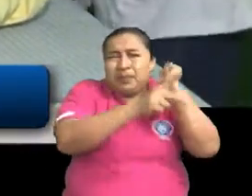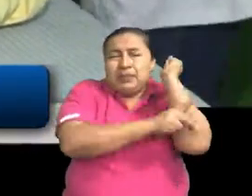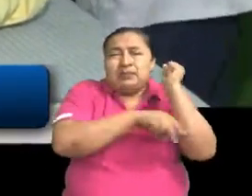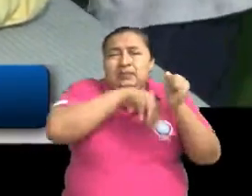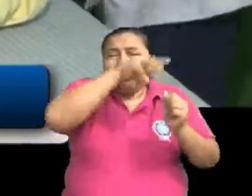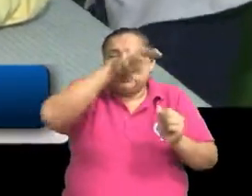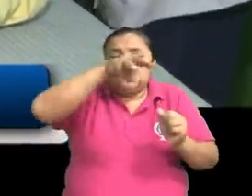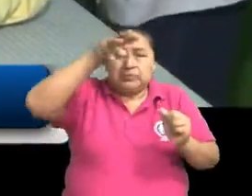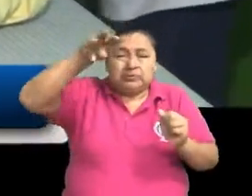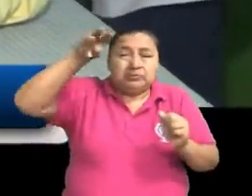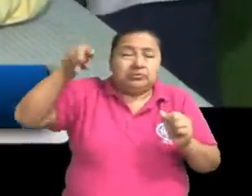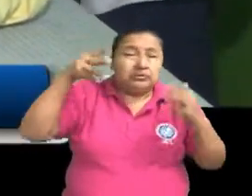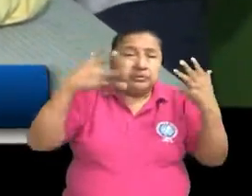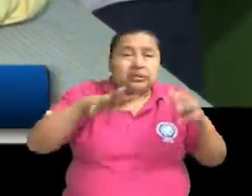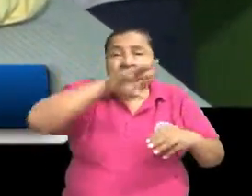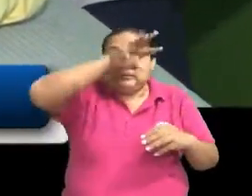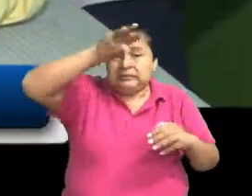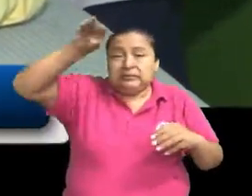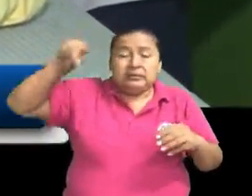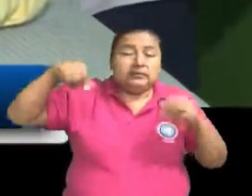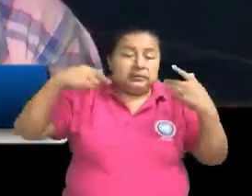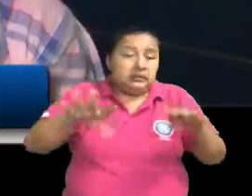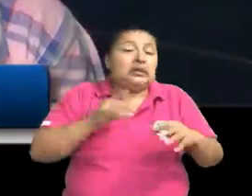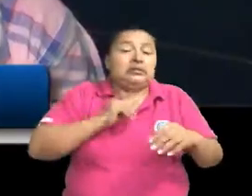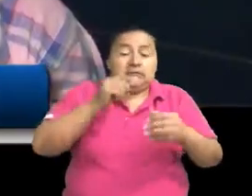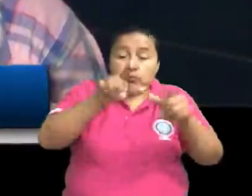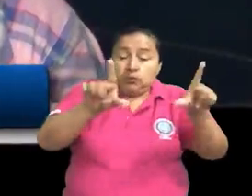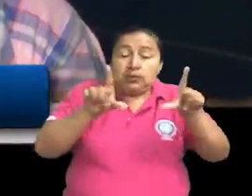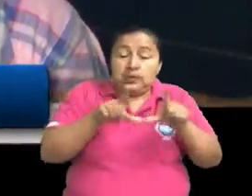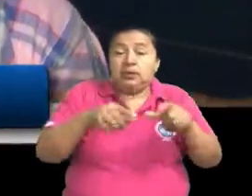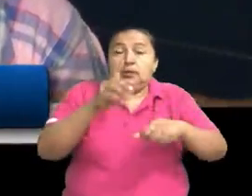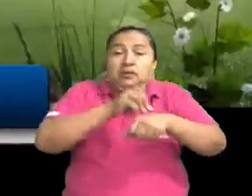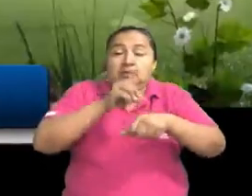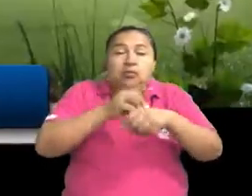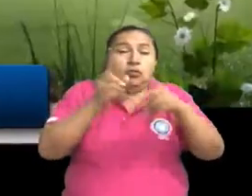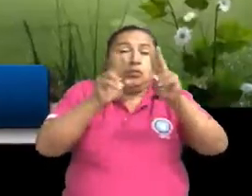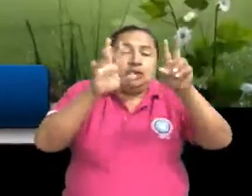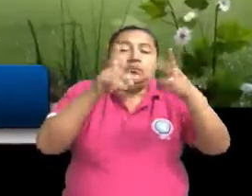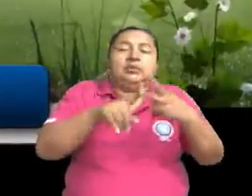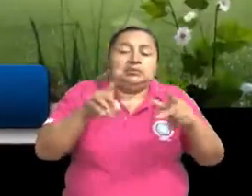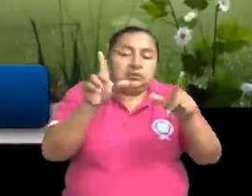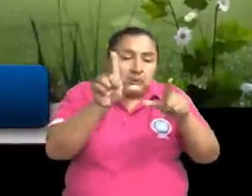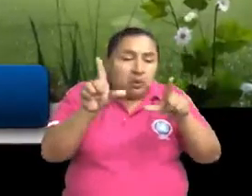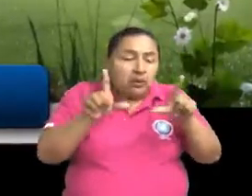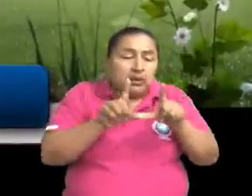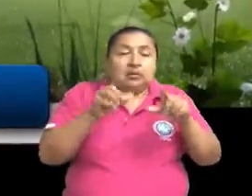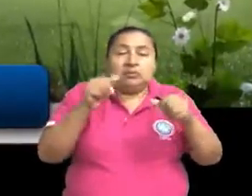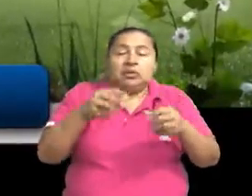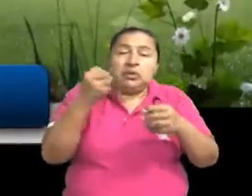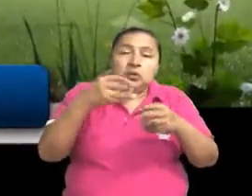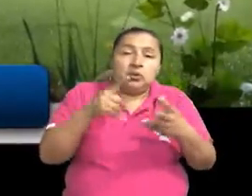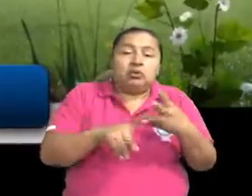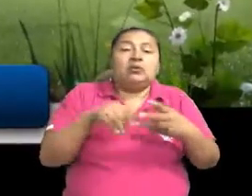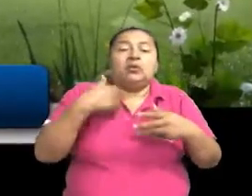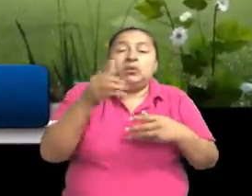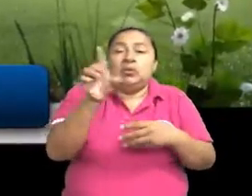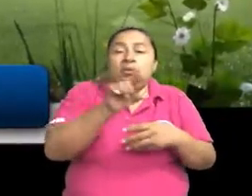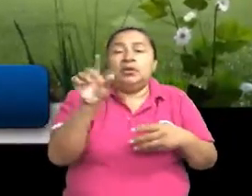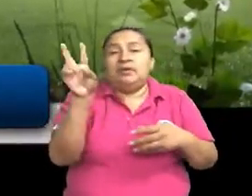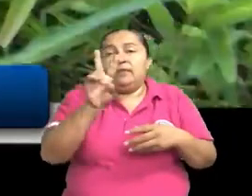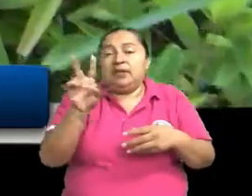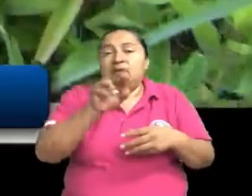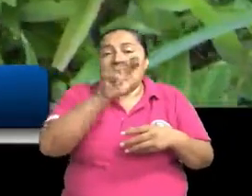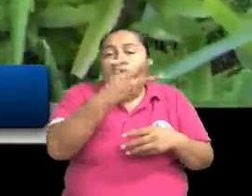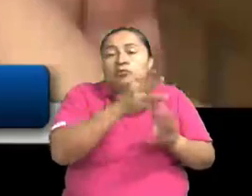las unidades de salud ya hay clínica de medicina natural e incluso clínica del dolor, entonces pueden abocarse ahí de lunes a viernes de 8 a 4 de la